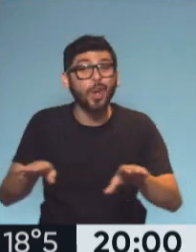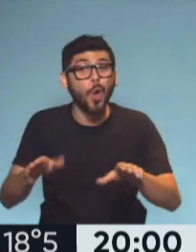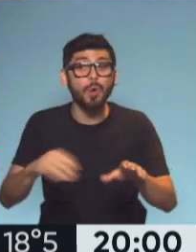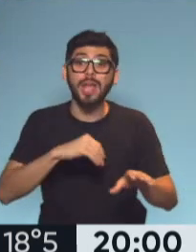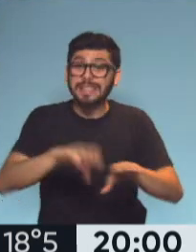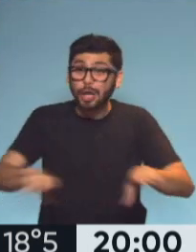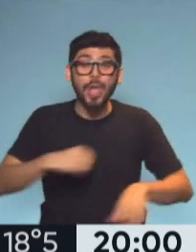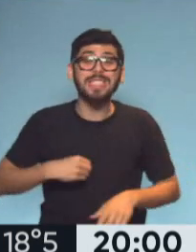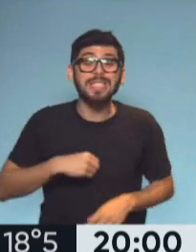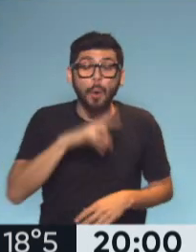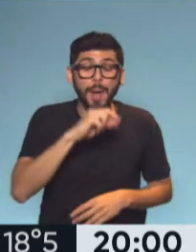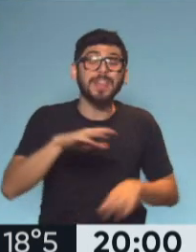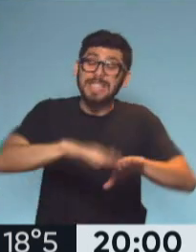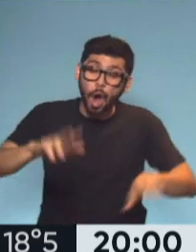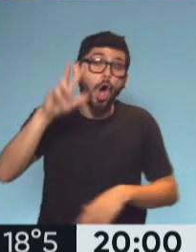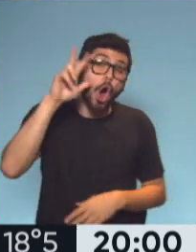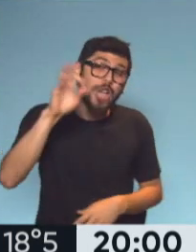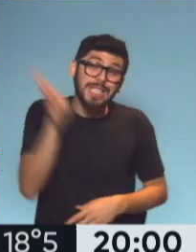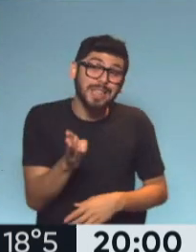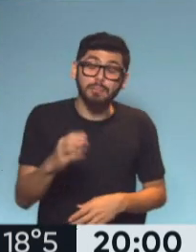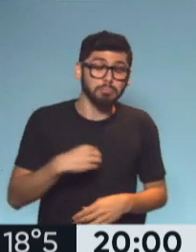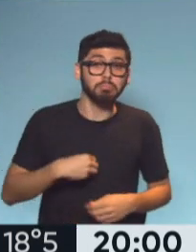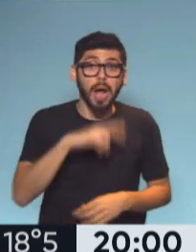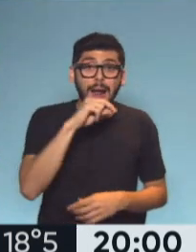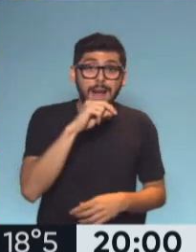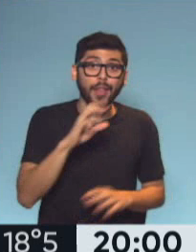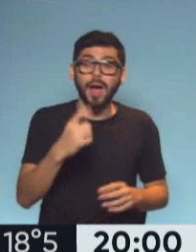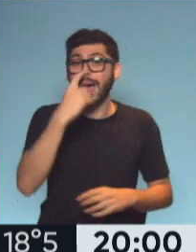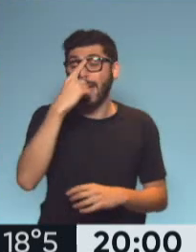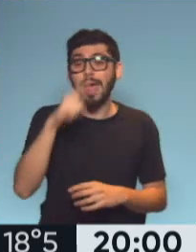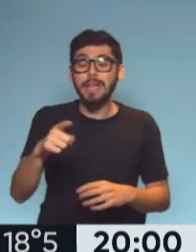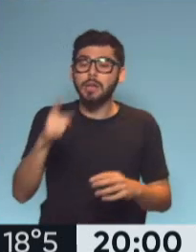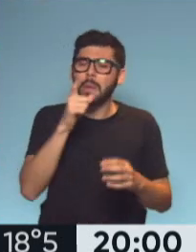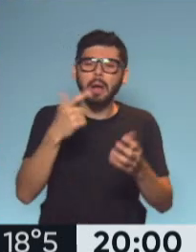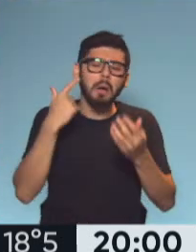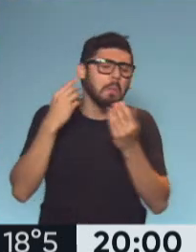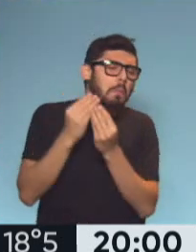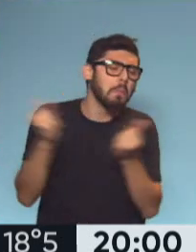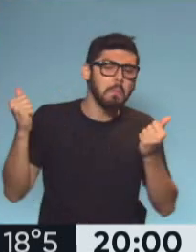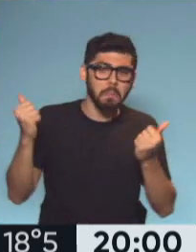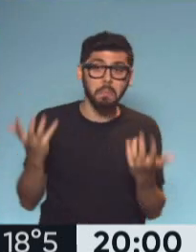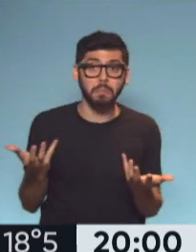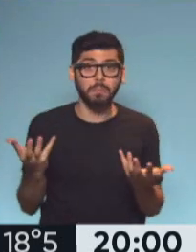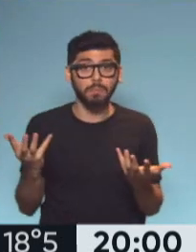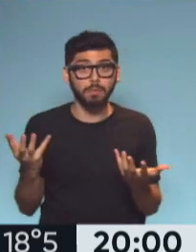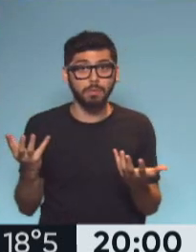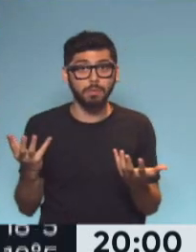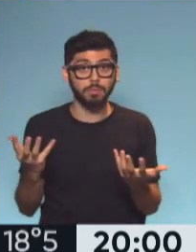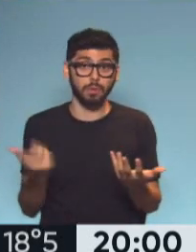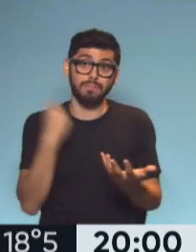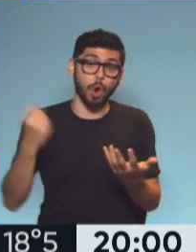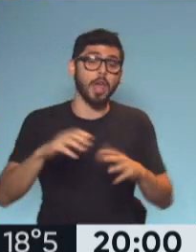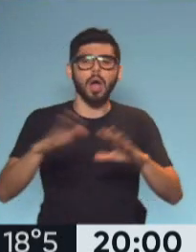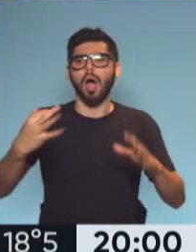niños. El 80% de los niños son asintomáticos y ese concepto parece perderse en este asunto de que queremos que estén en